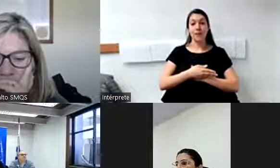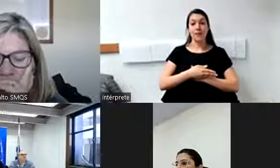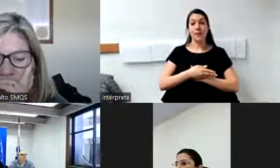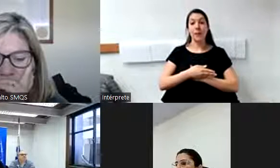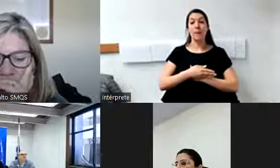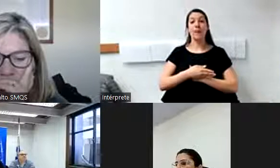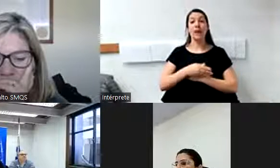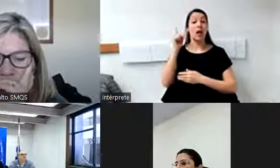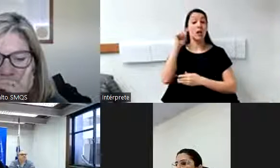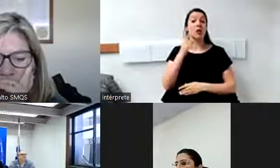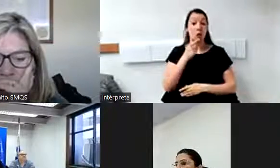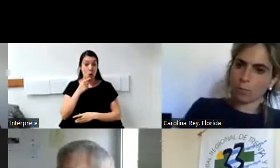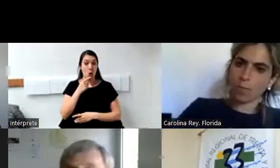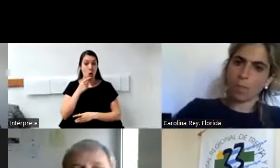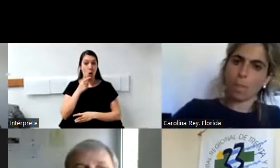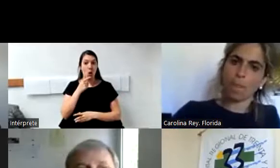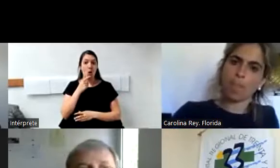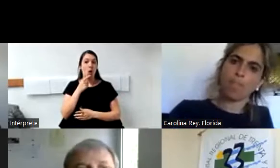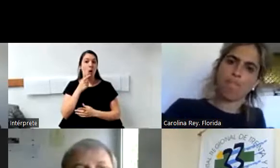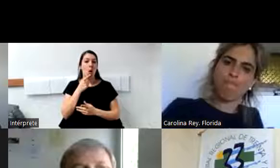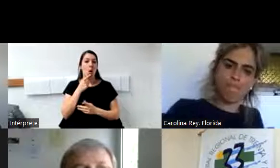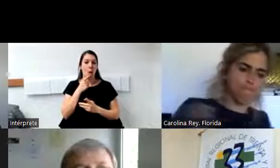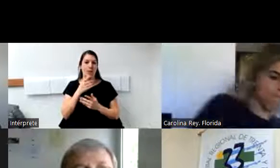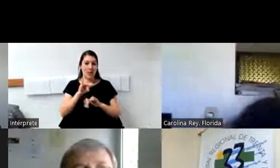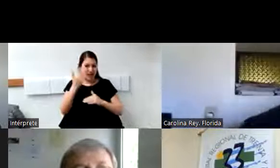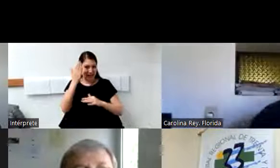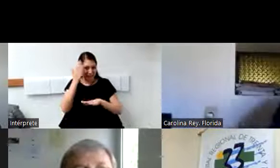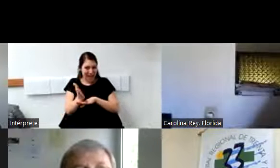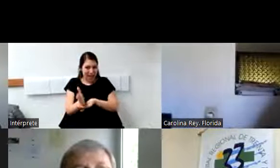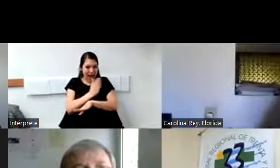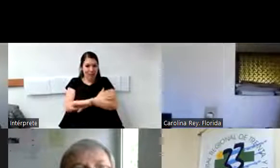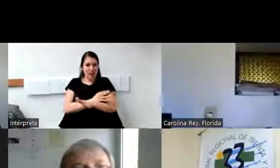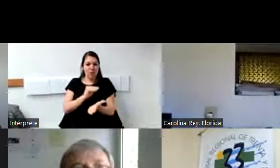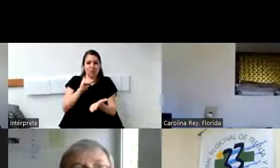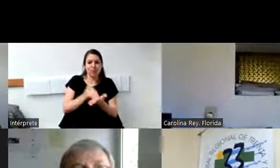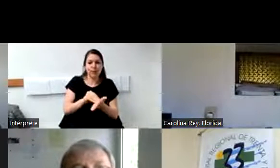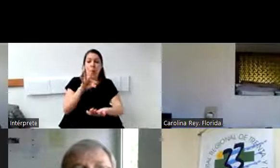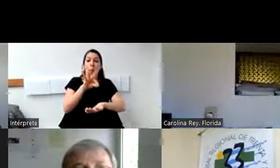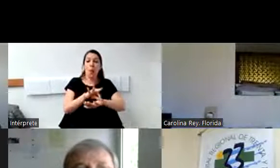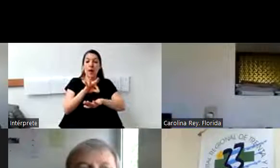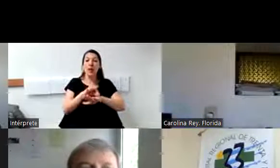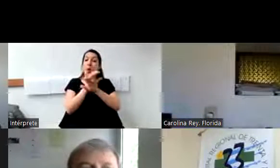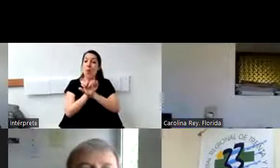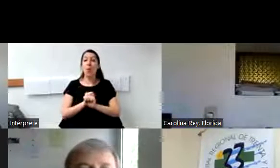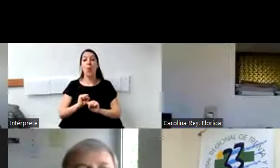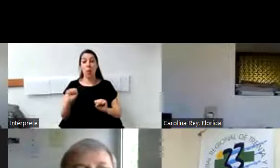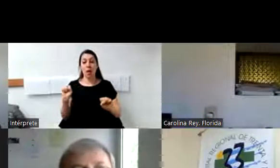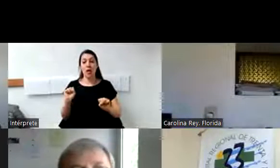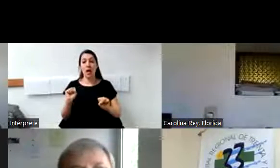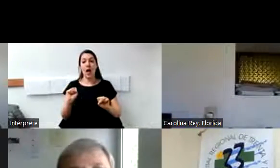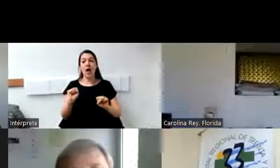auditiva, cuando tengan coordinada la consulta, se le va a contratar,